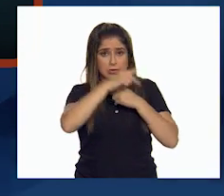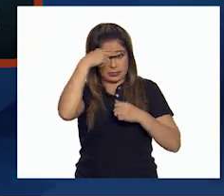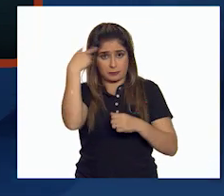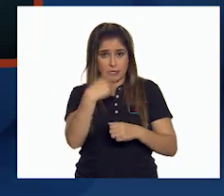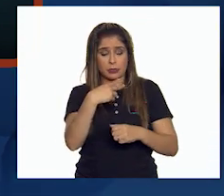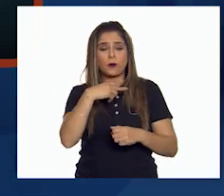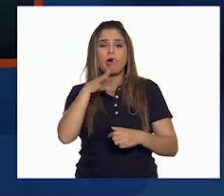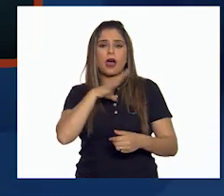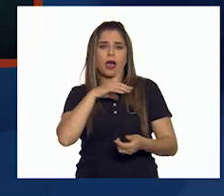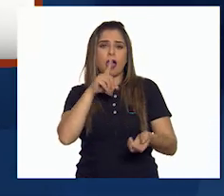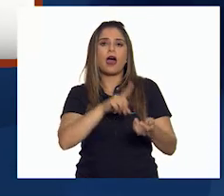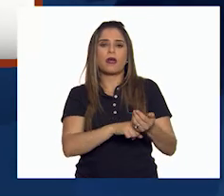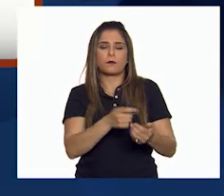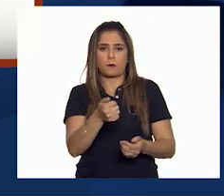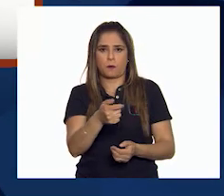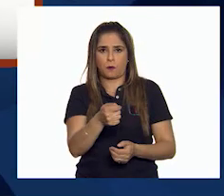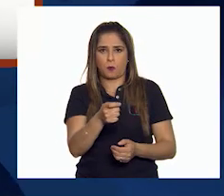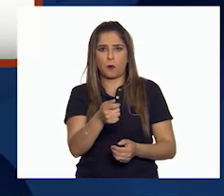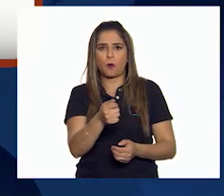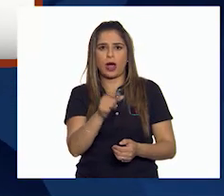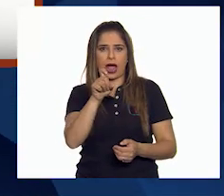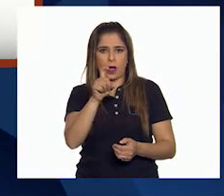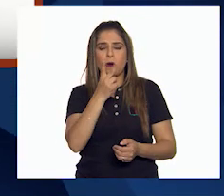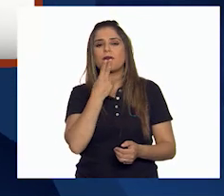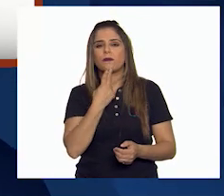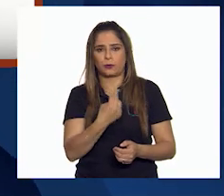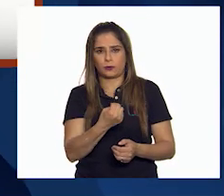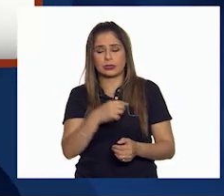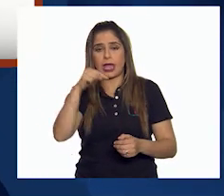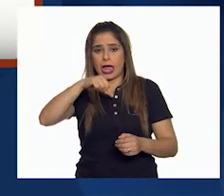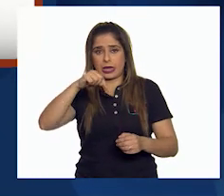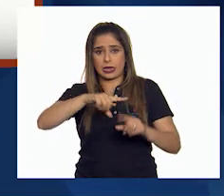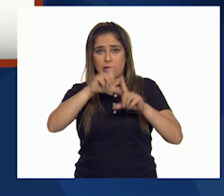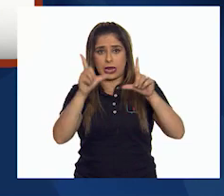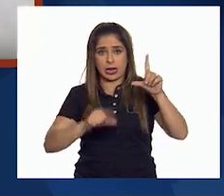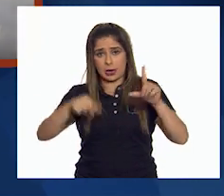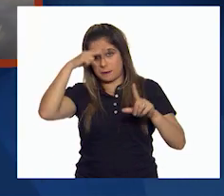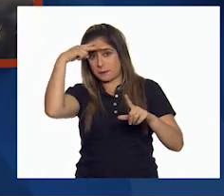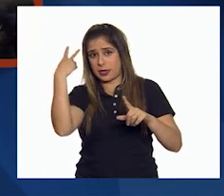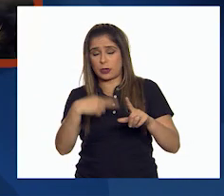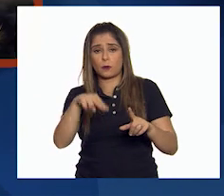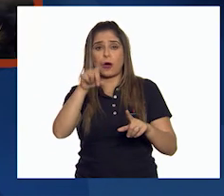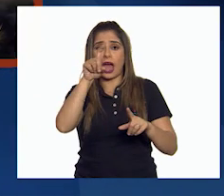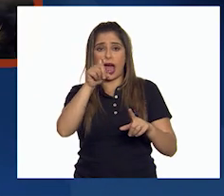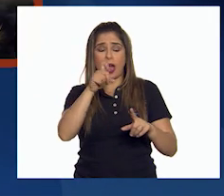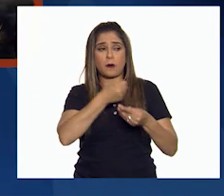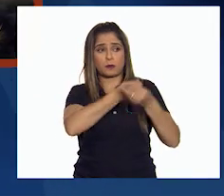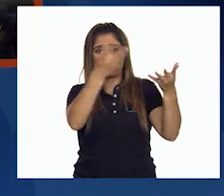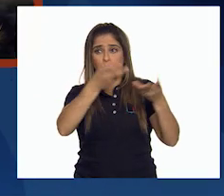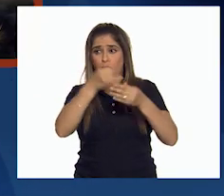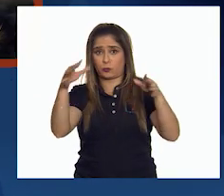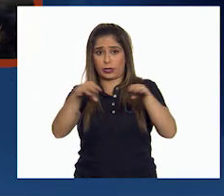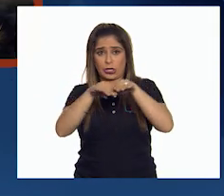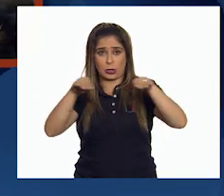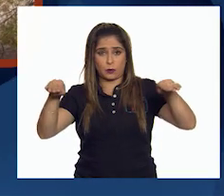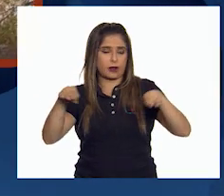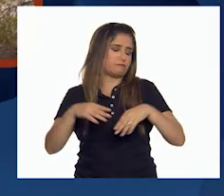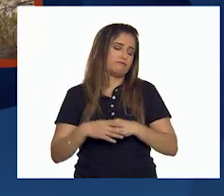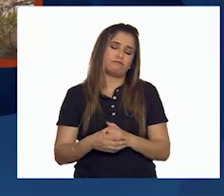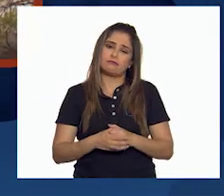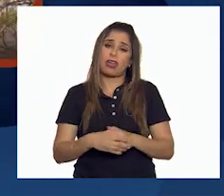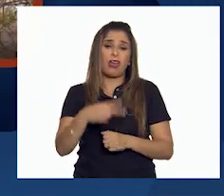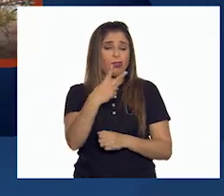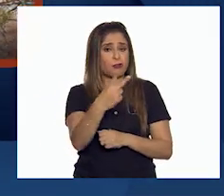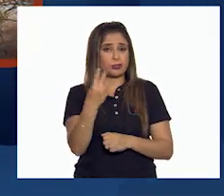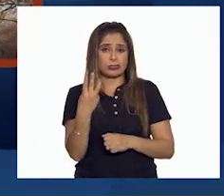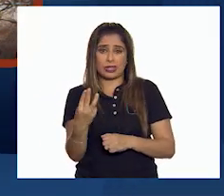agua. La distribución del agua en México no es homogénea. 2/3 partes del país son